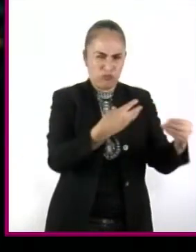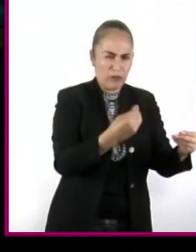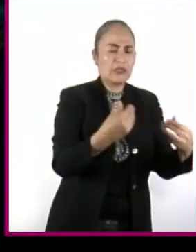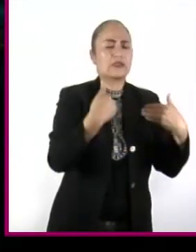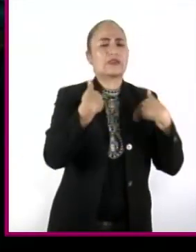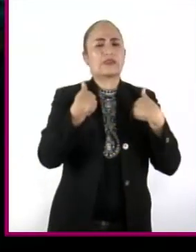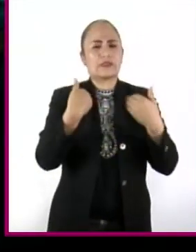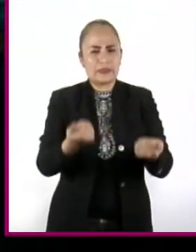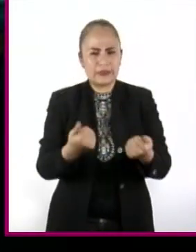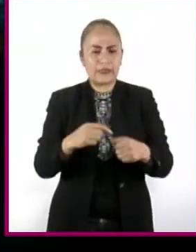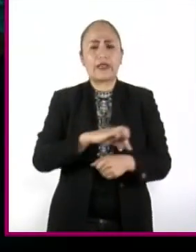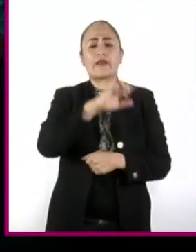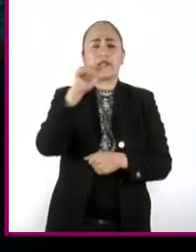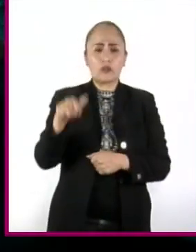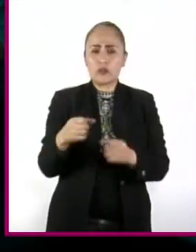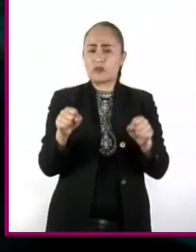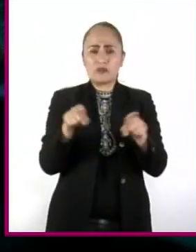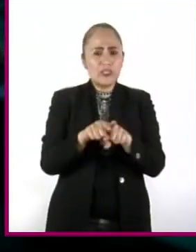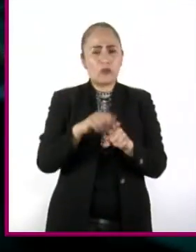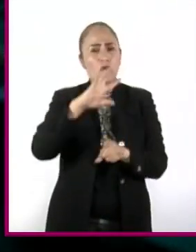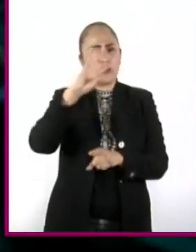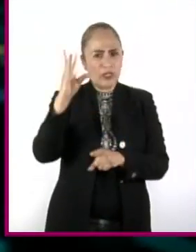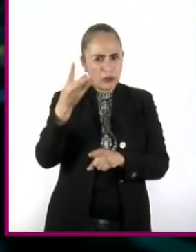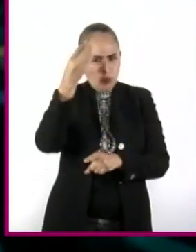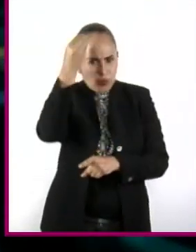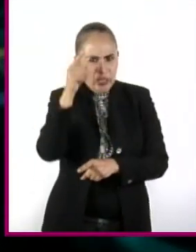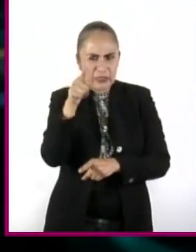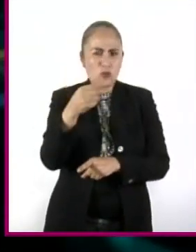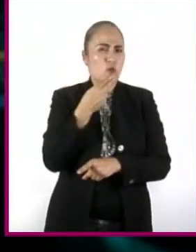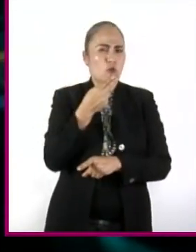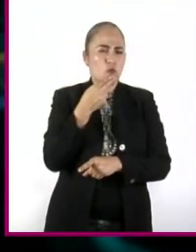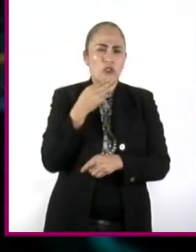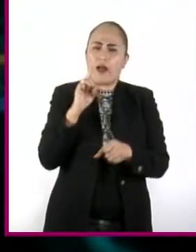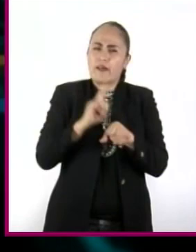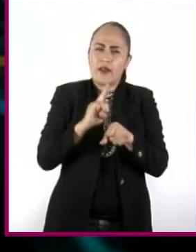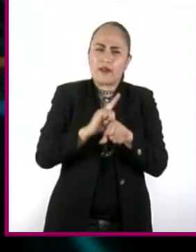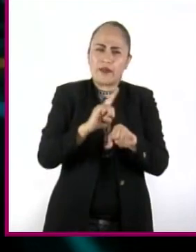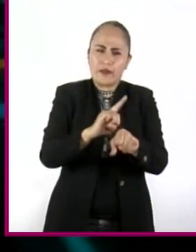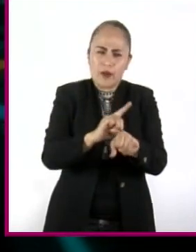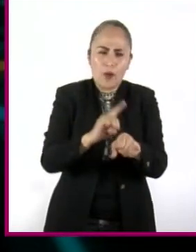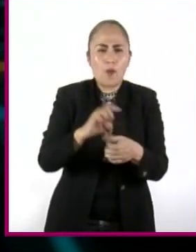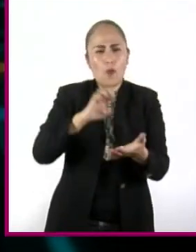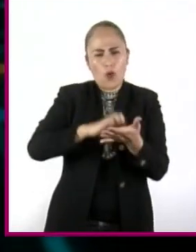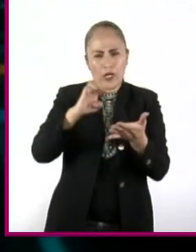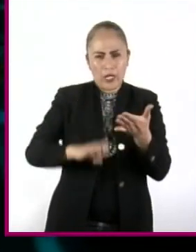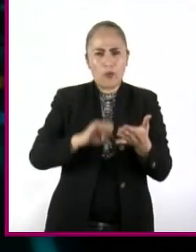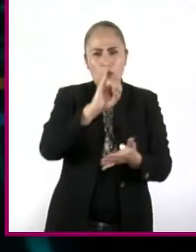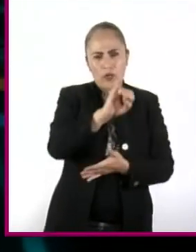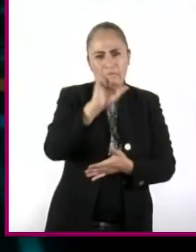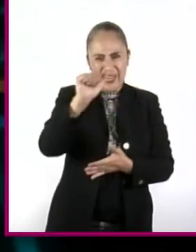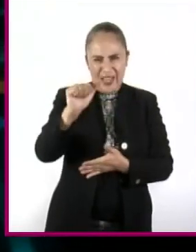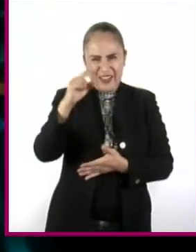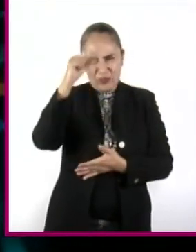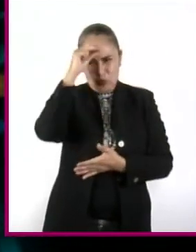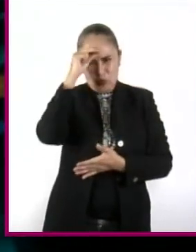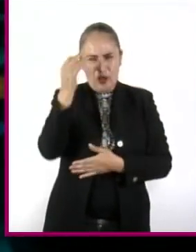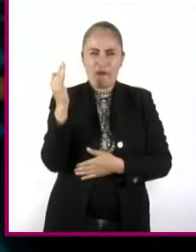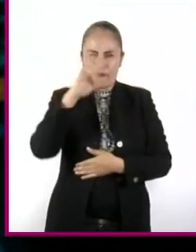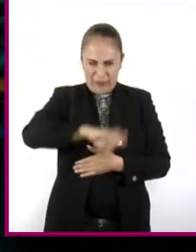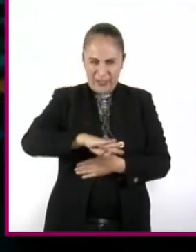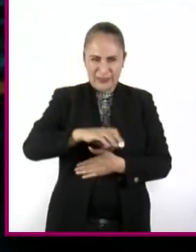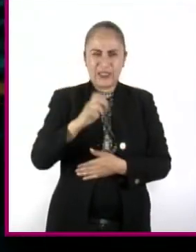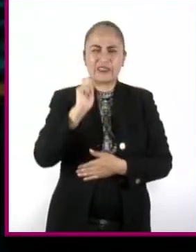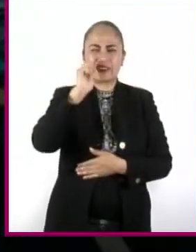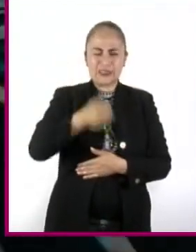al desarrollo de tecnologías que usamos de forma cotidiana, por ejemplo, la inteligencia artificial. Esta puede